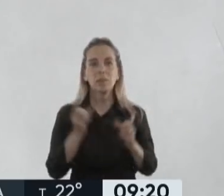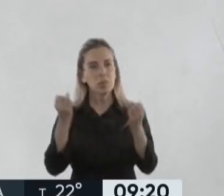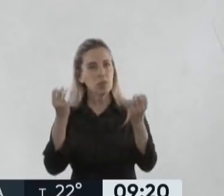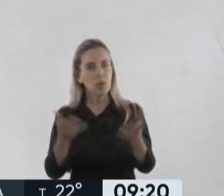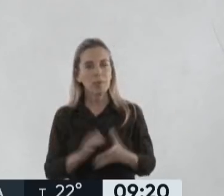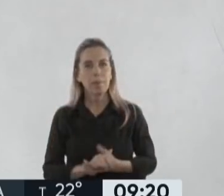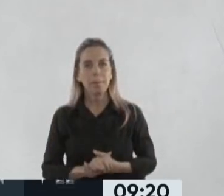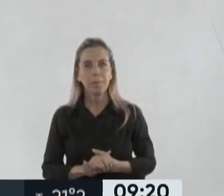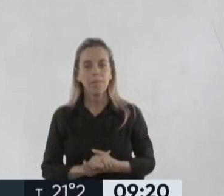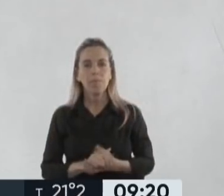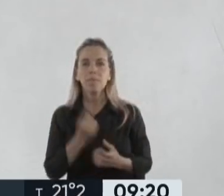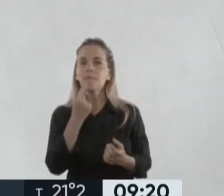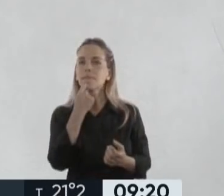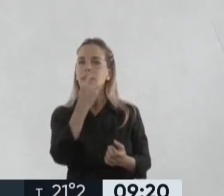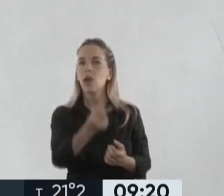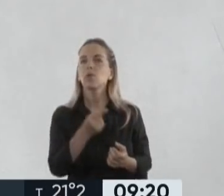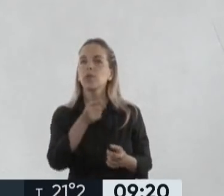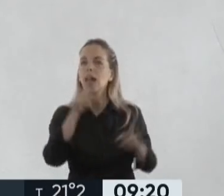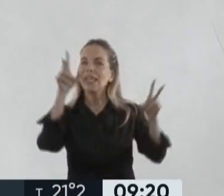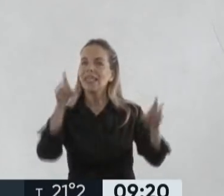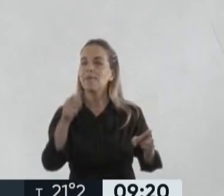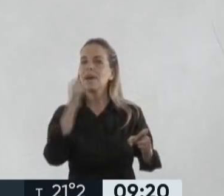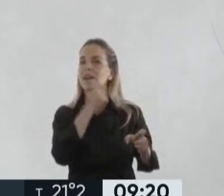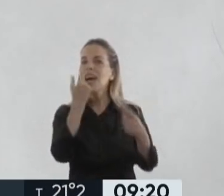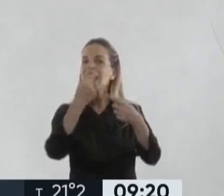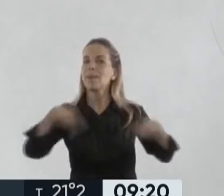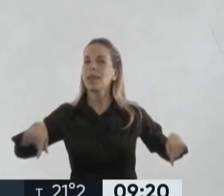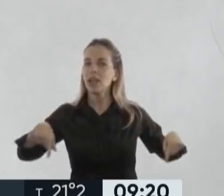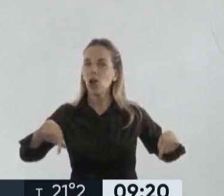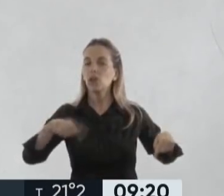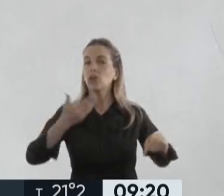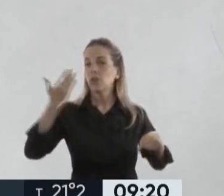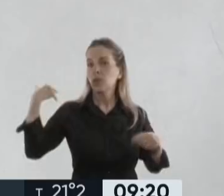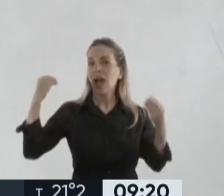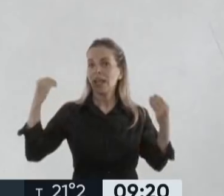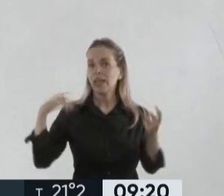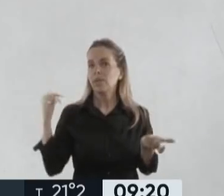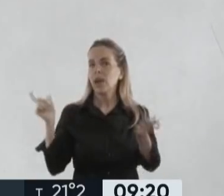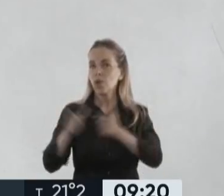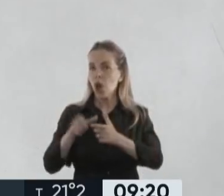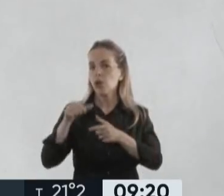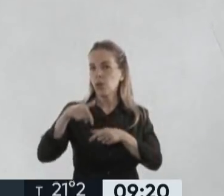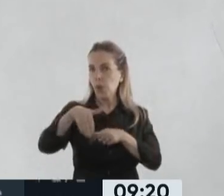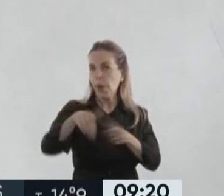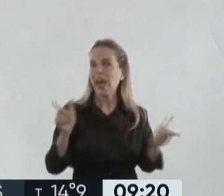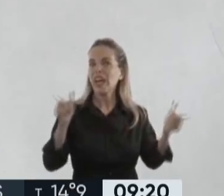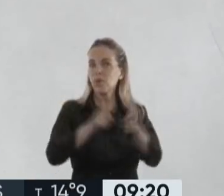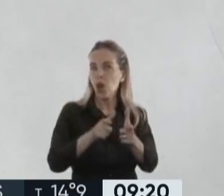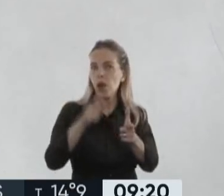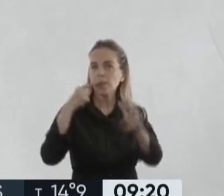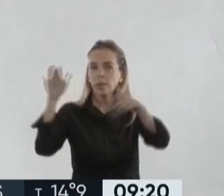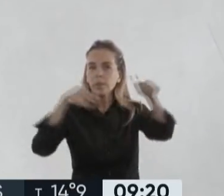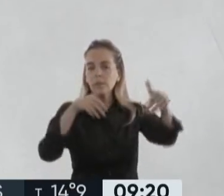Gabriela? La pregunta va hacia el tema medicamentos. Ayer hubo reuniones, hoy va a haber reuniones con las cámaras